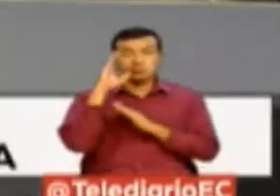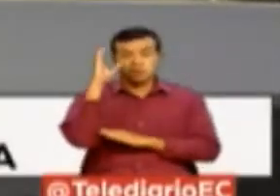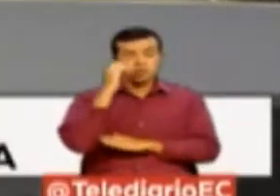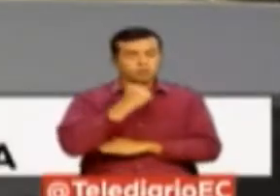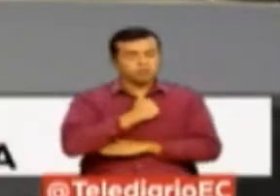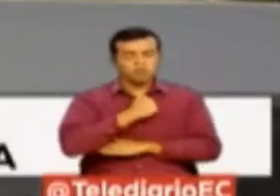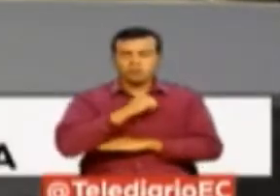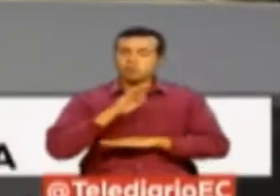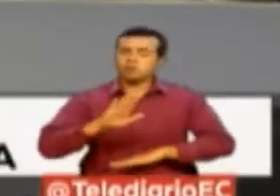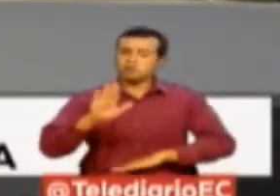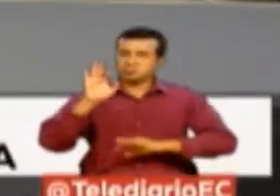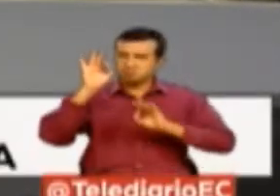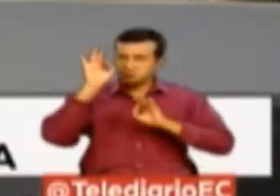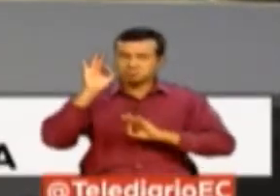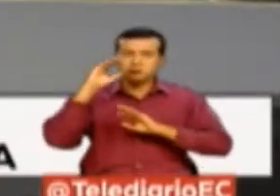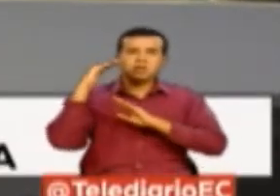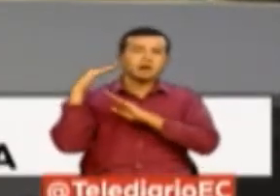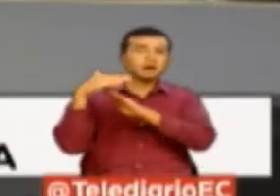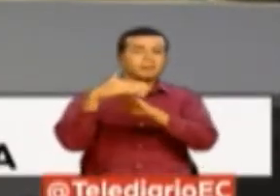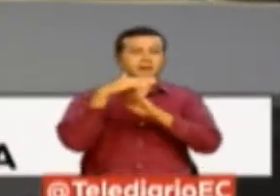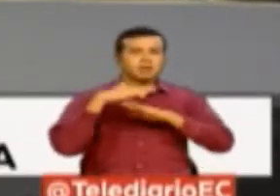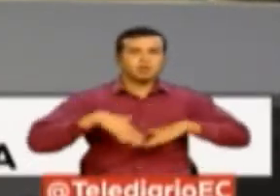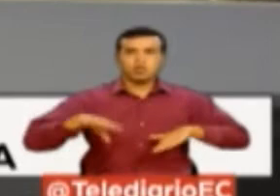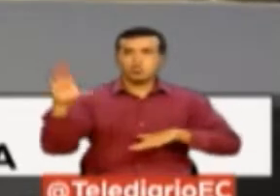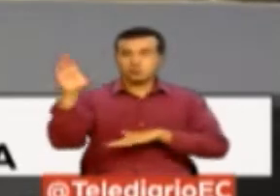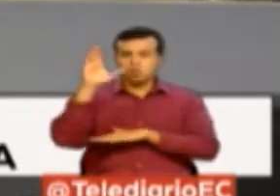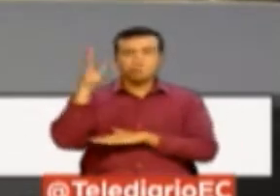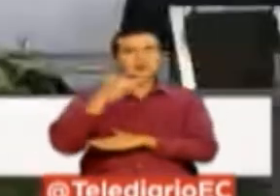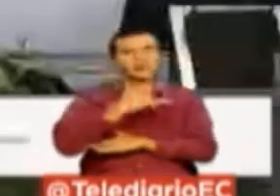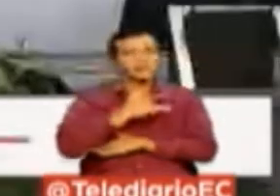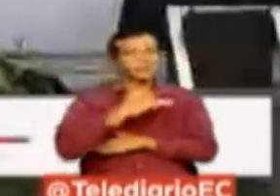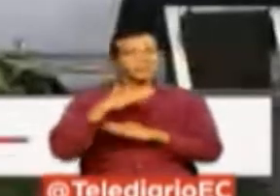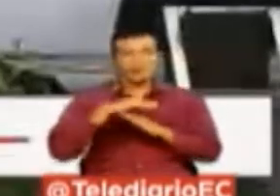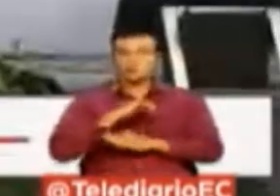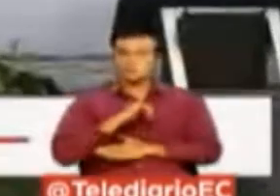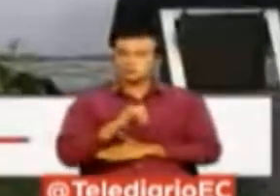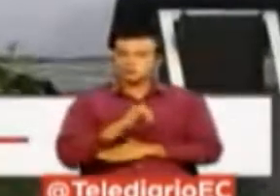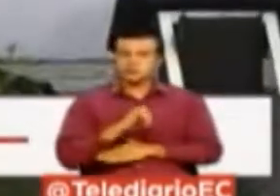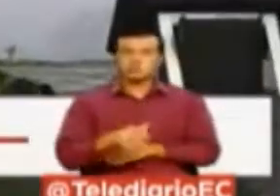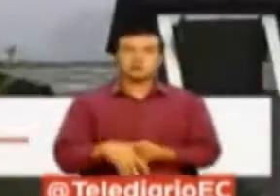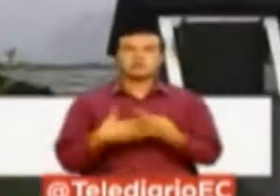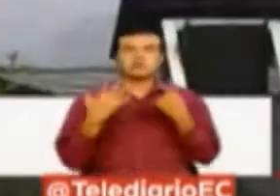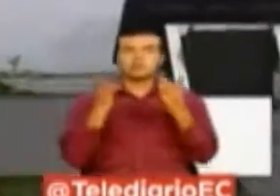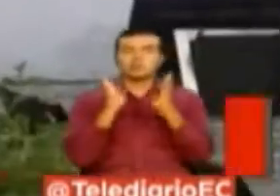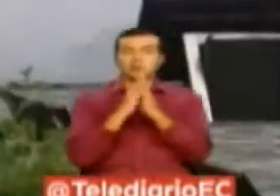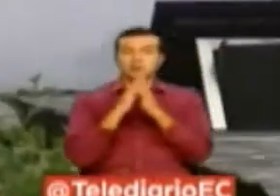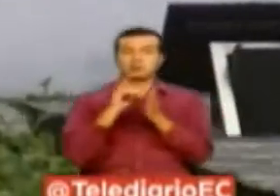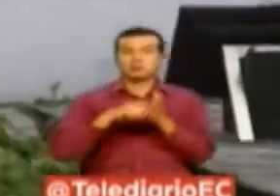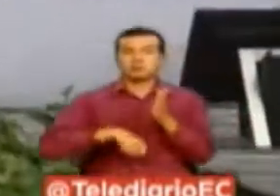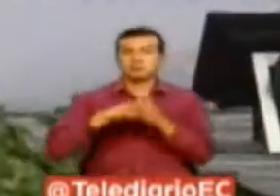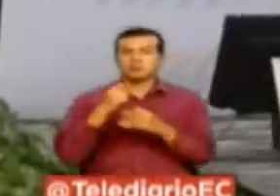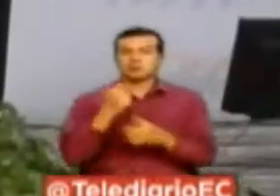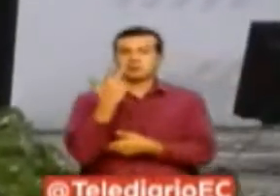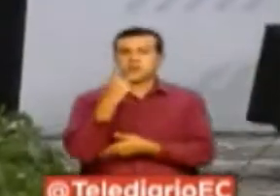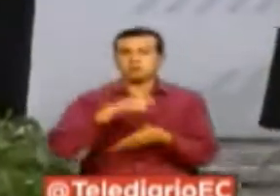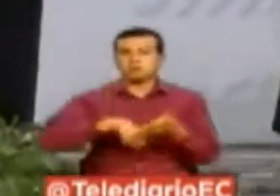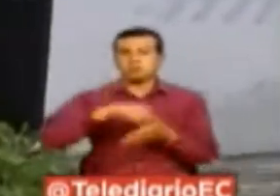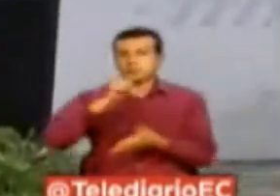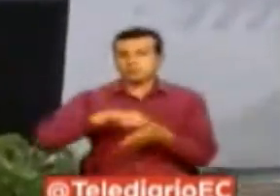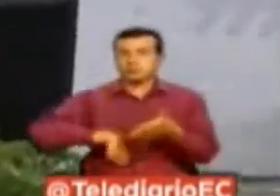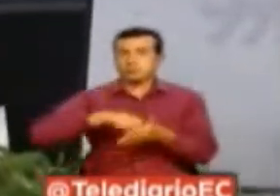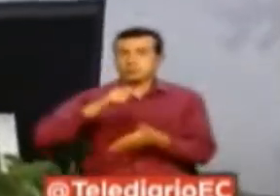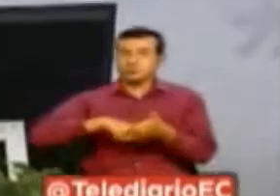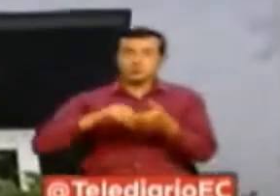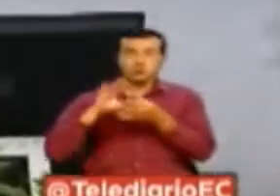es nuestro compromiso la paz de colombia es dos capas en el sexto gabinete además se firmaron tres instrumentos adicionales de